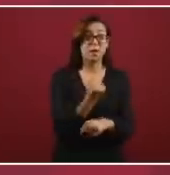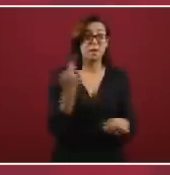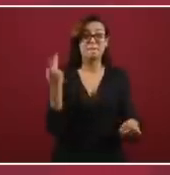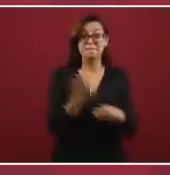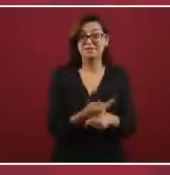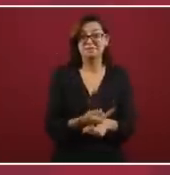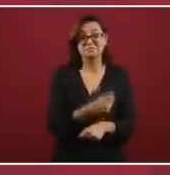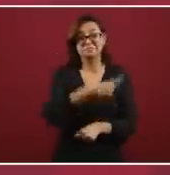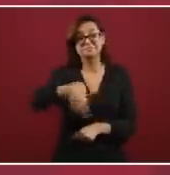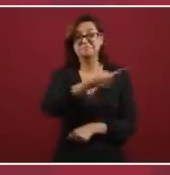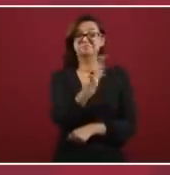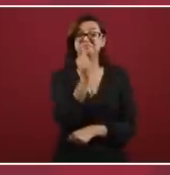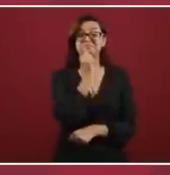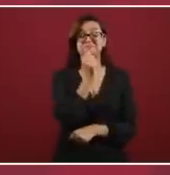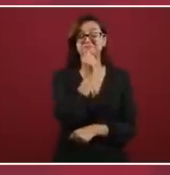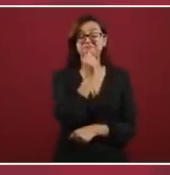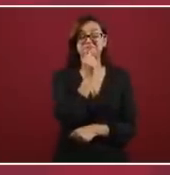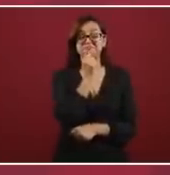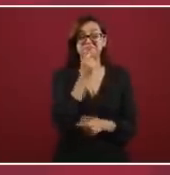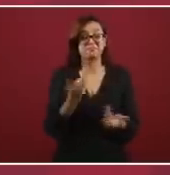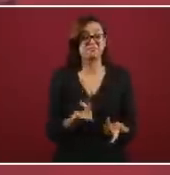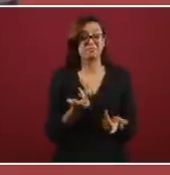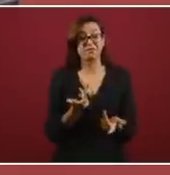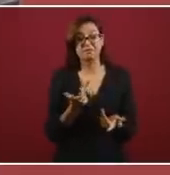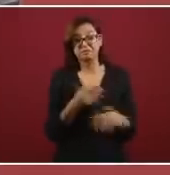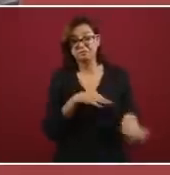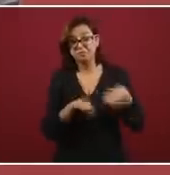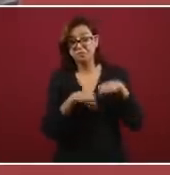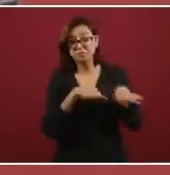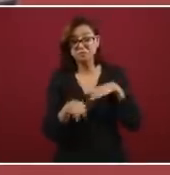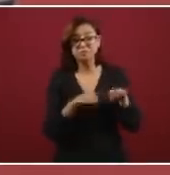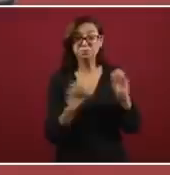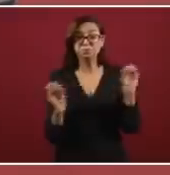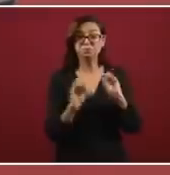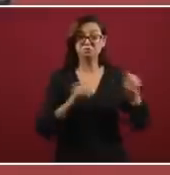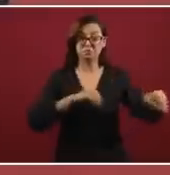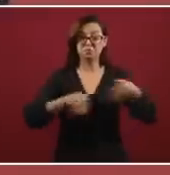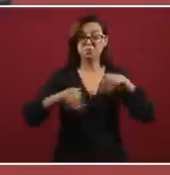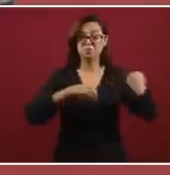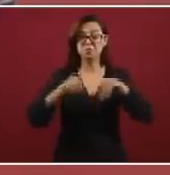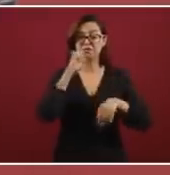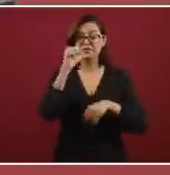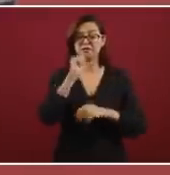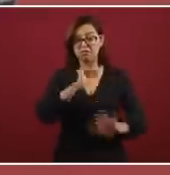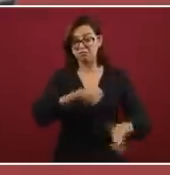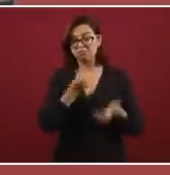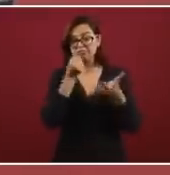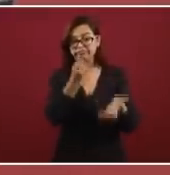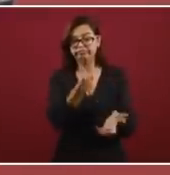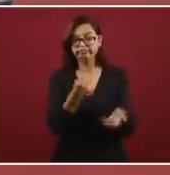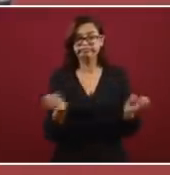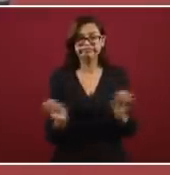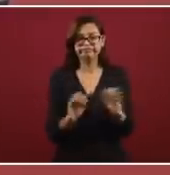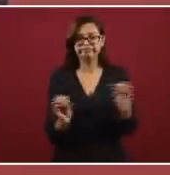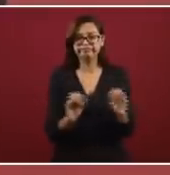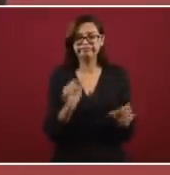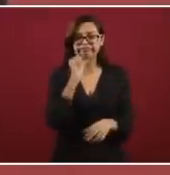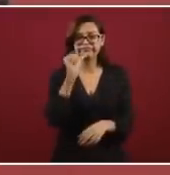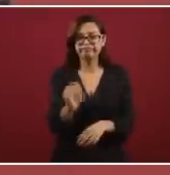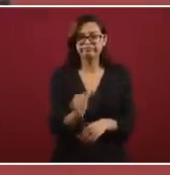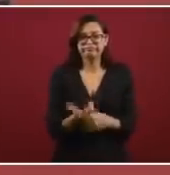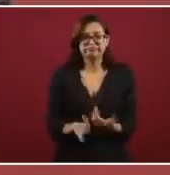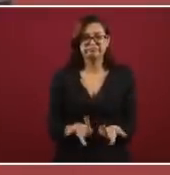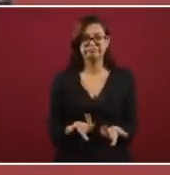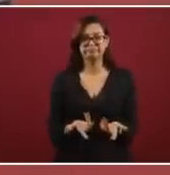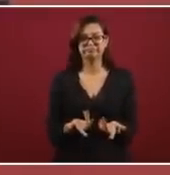se ha cumplido con invertir y con producir, aun